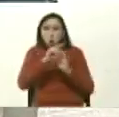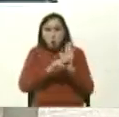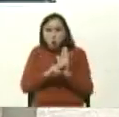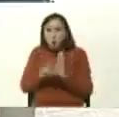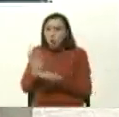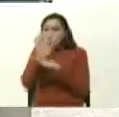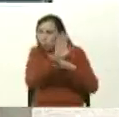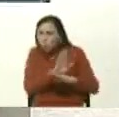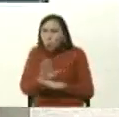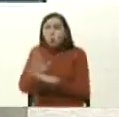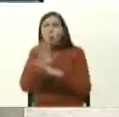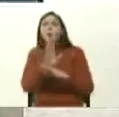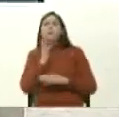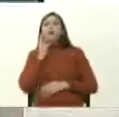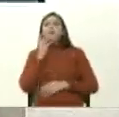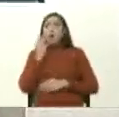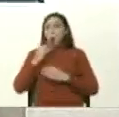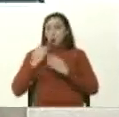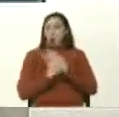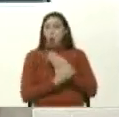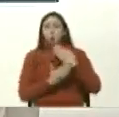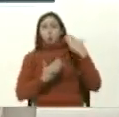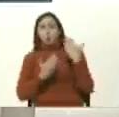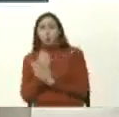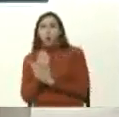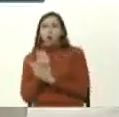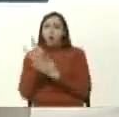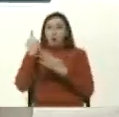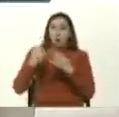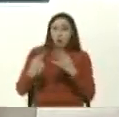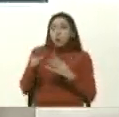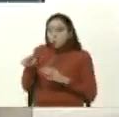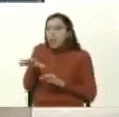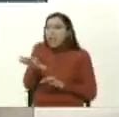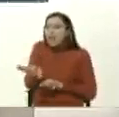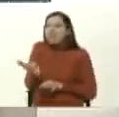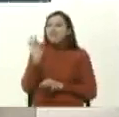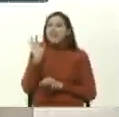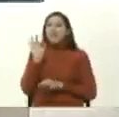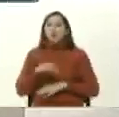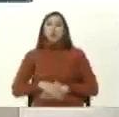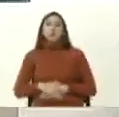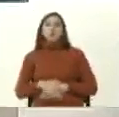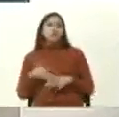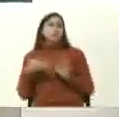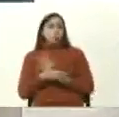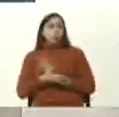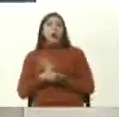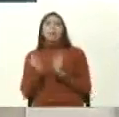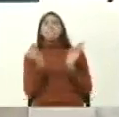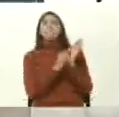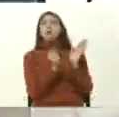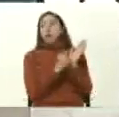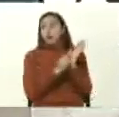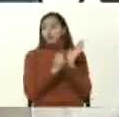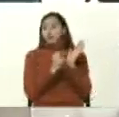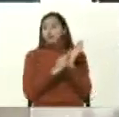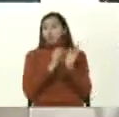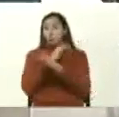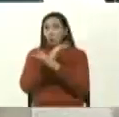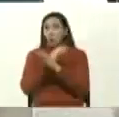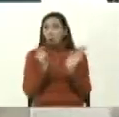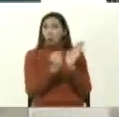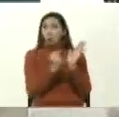como los guantes, todas esas cosas. La idea es acumular puntos. Si usted toca el